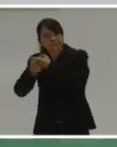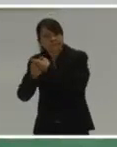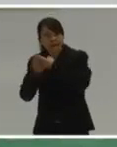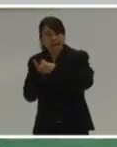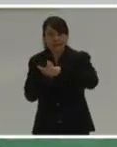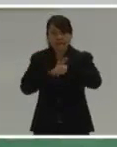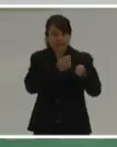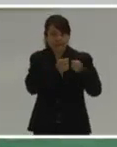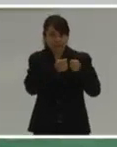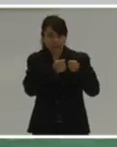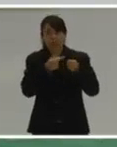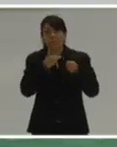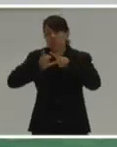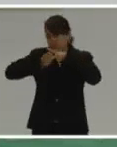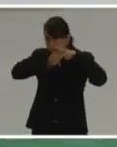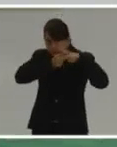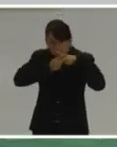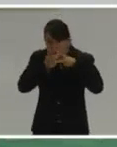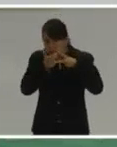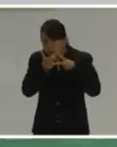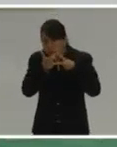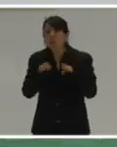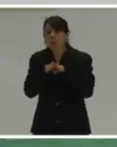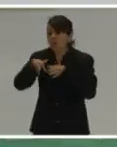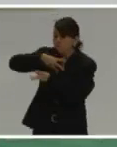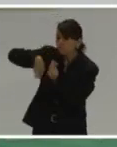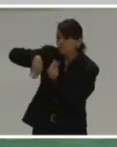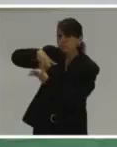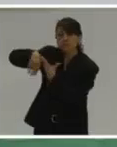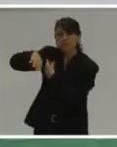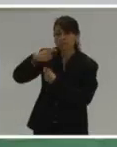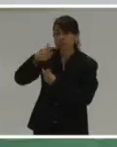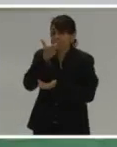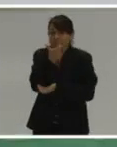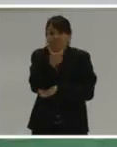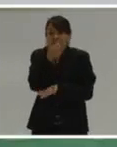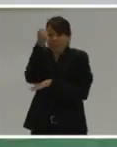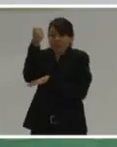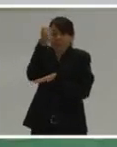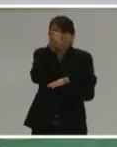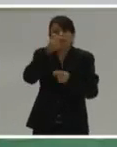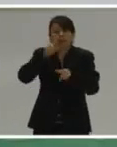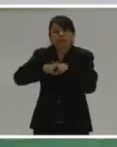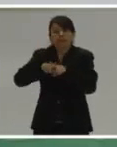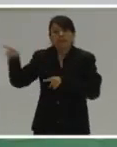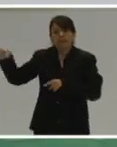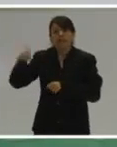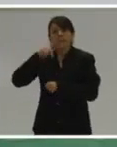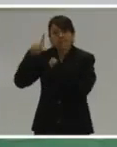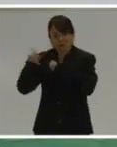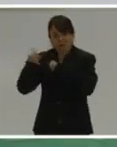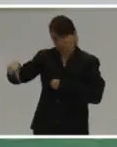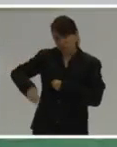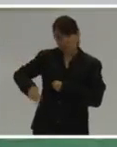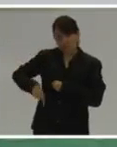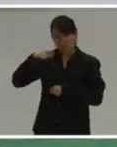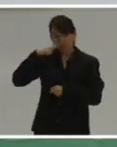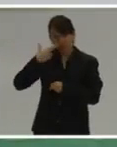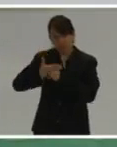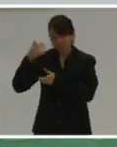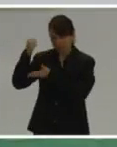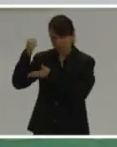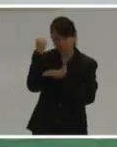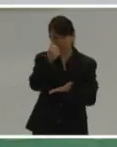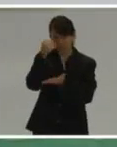gestión financiera, porque son recursos transferidos de parte del Estado y vienen a ser obviamente recursos